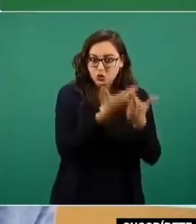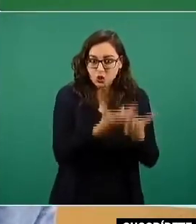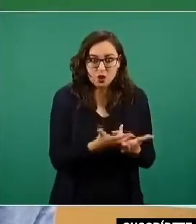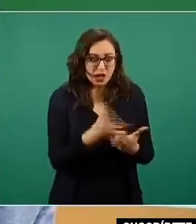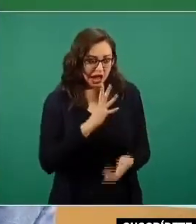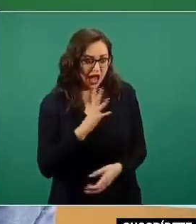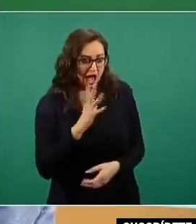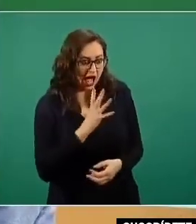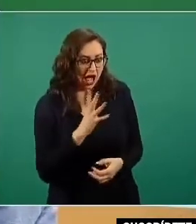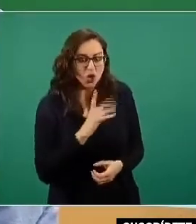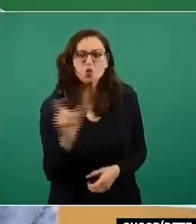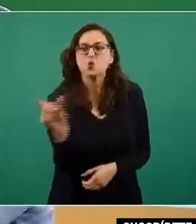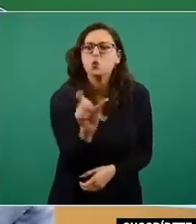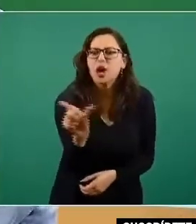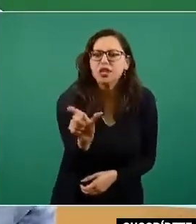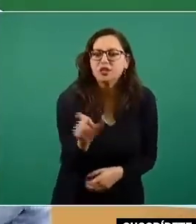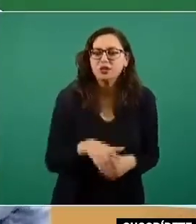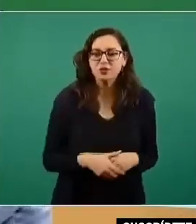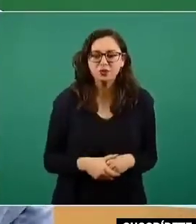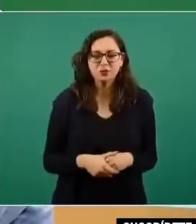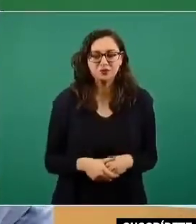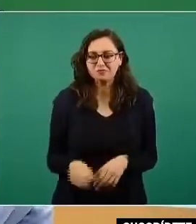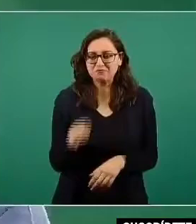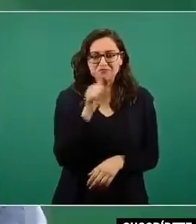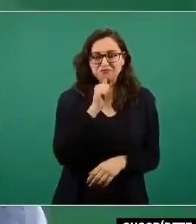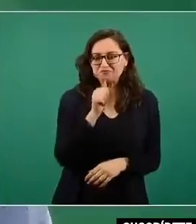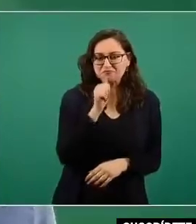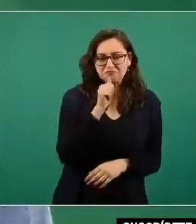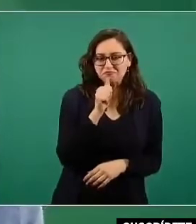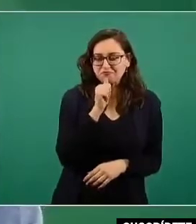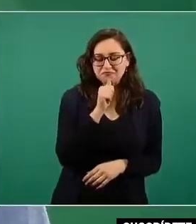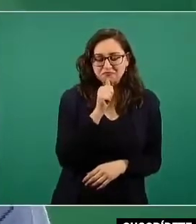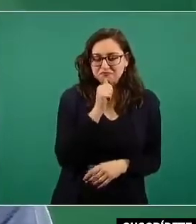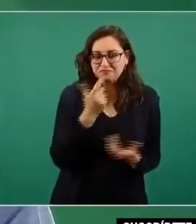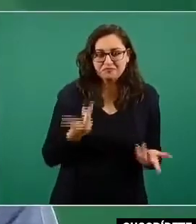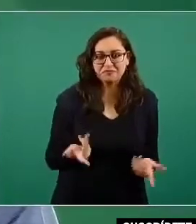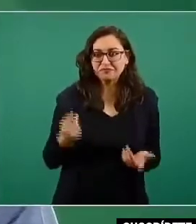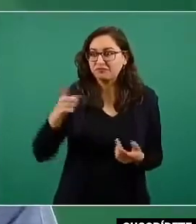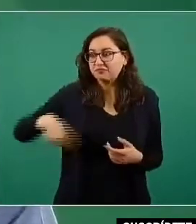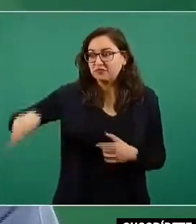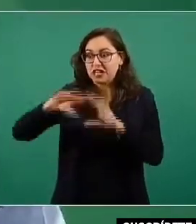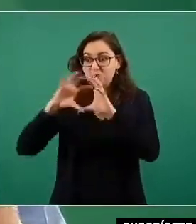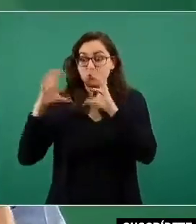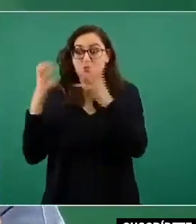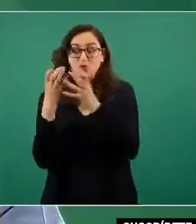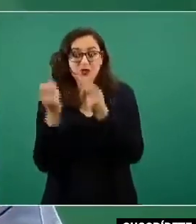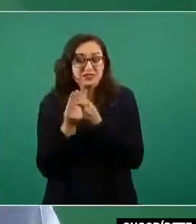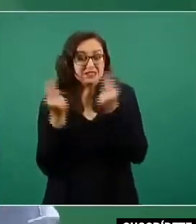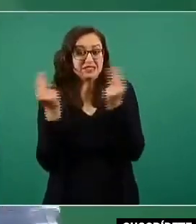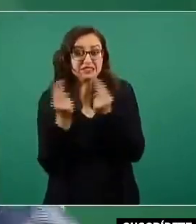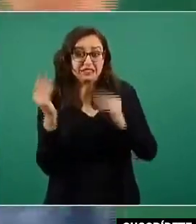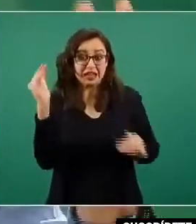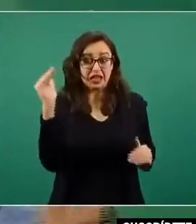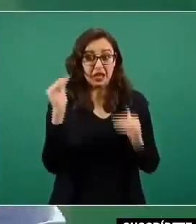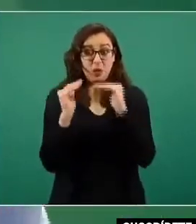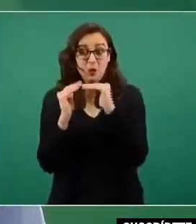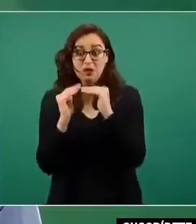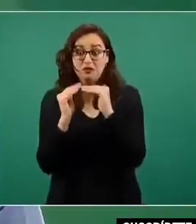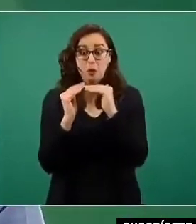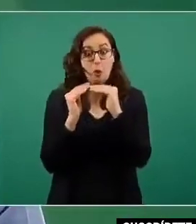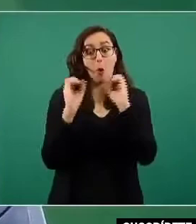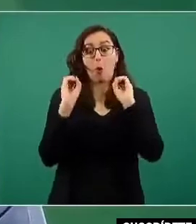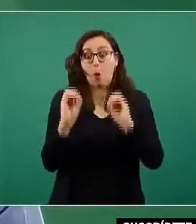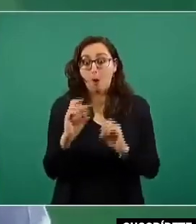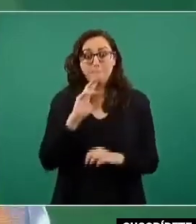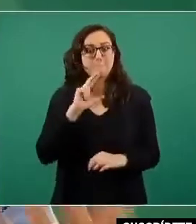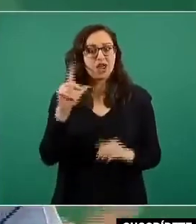y disponibles, sea al menos igual que la demanda, la necesidad, o mejor aún, más que la